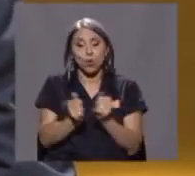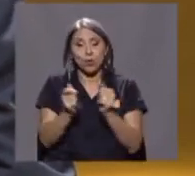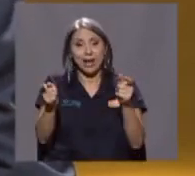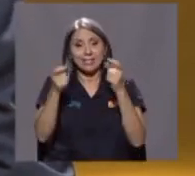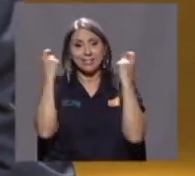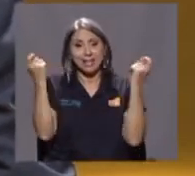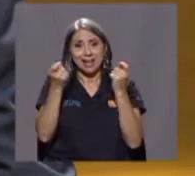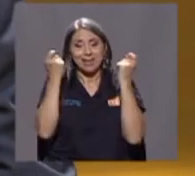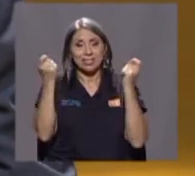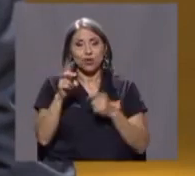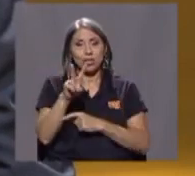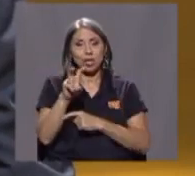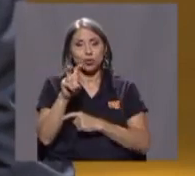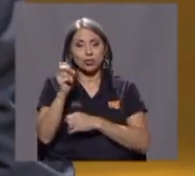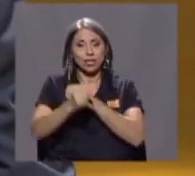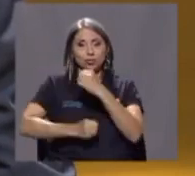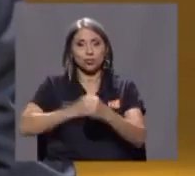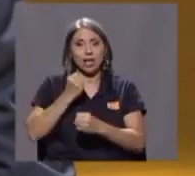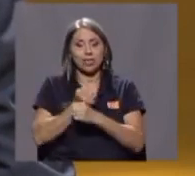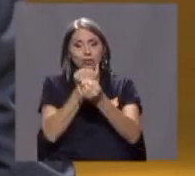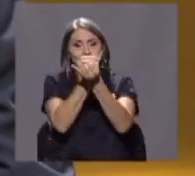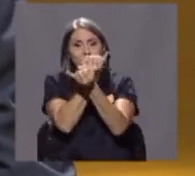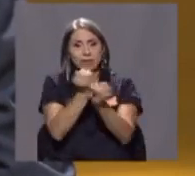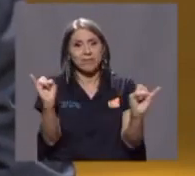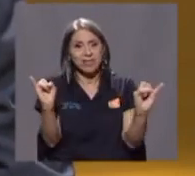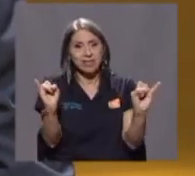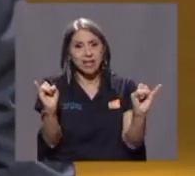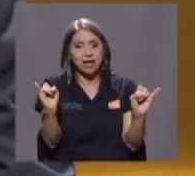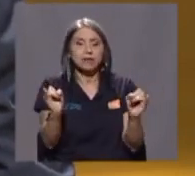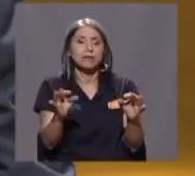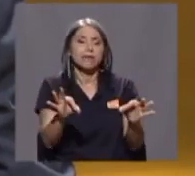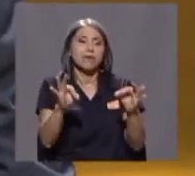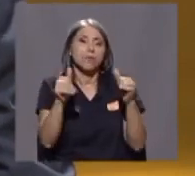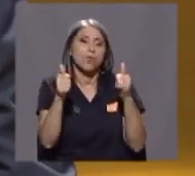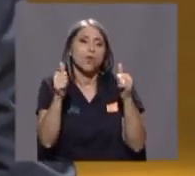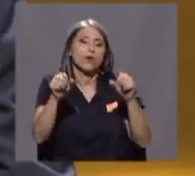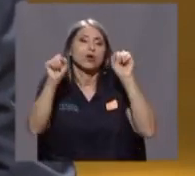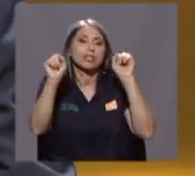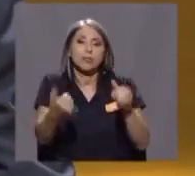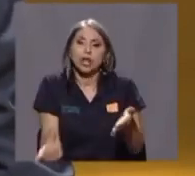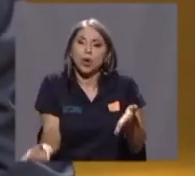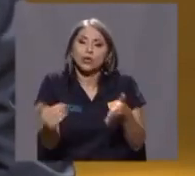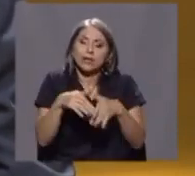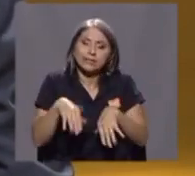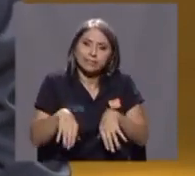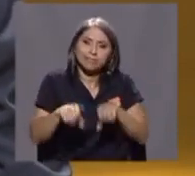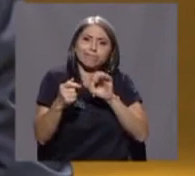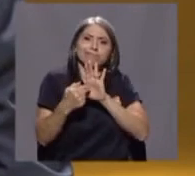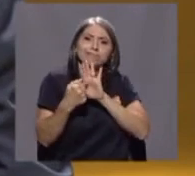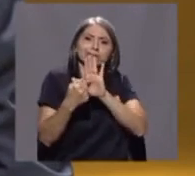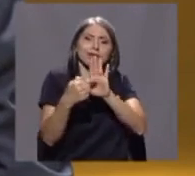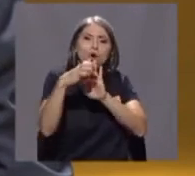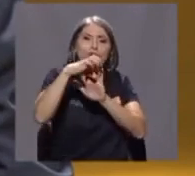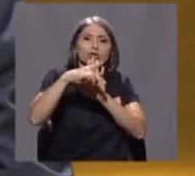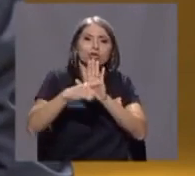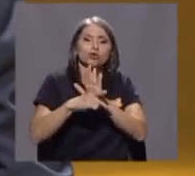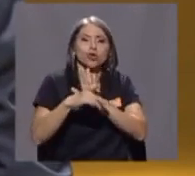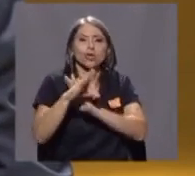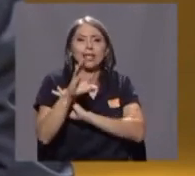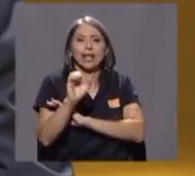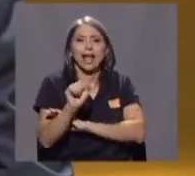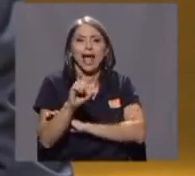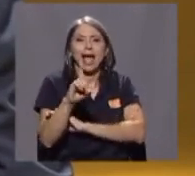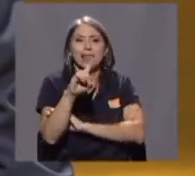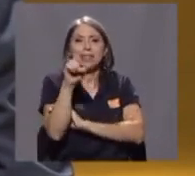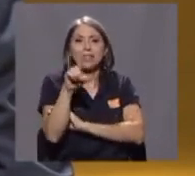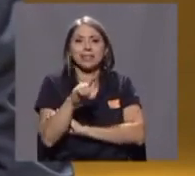del Bicentenario, que se pudiera reivindicar la Constitución de Cádiz y la figura